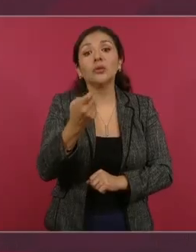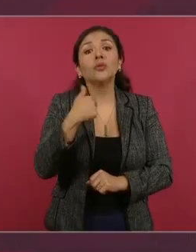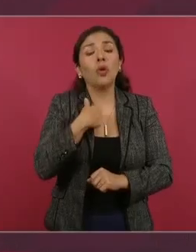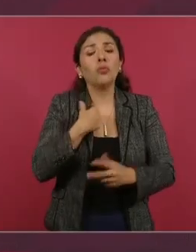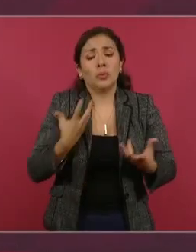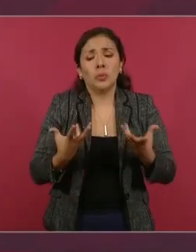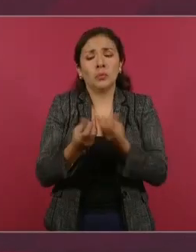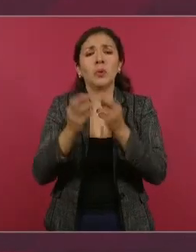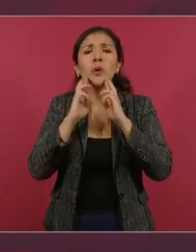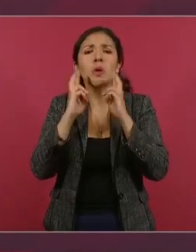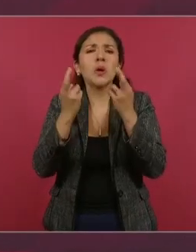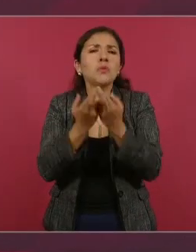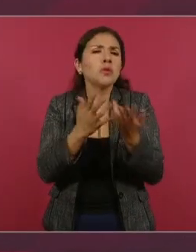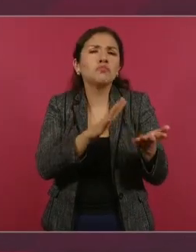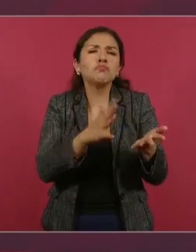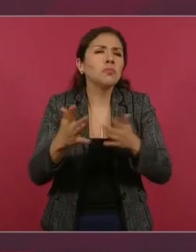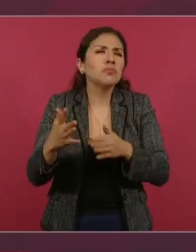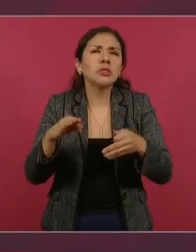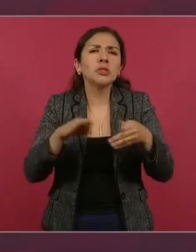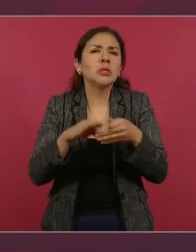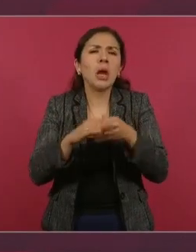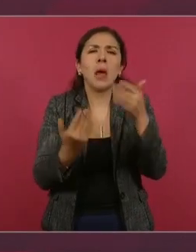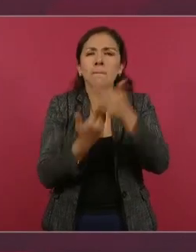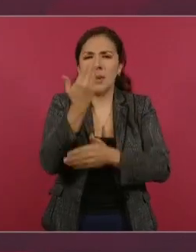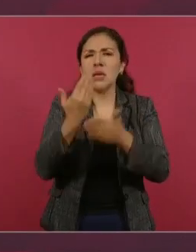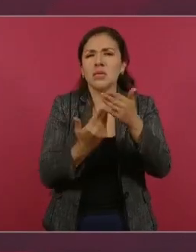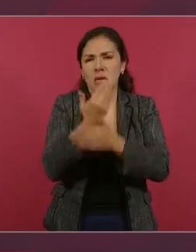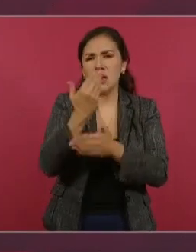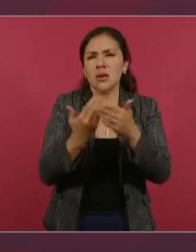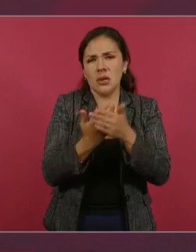mediodía, vamos a estar en la mañana,